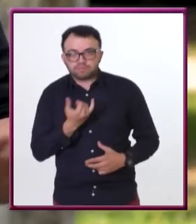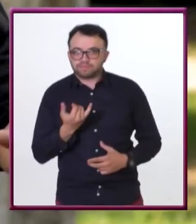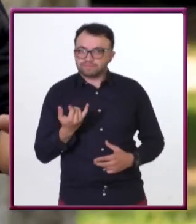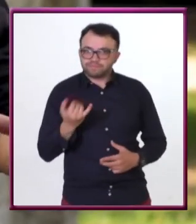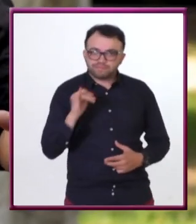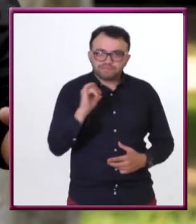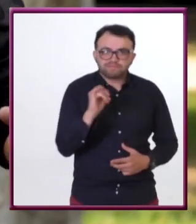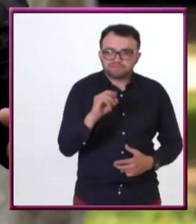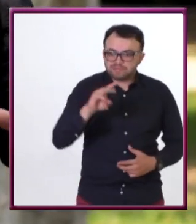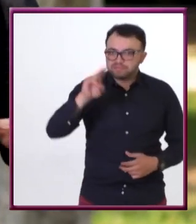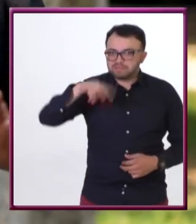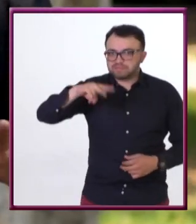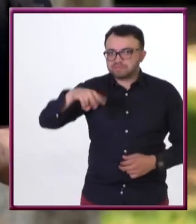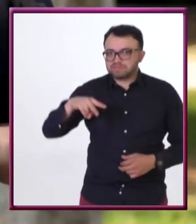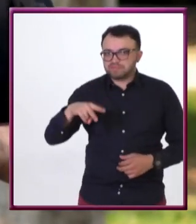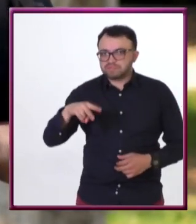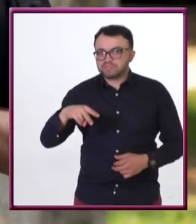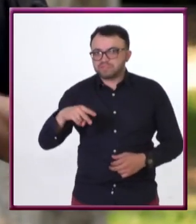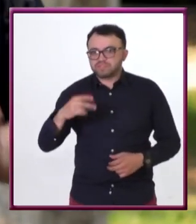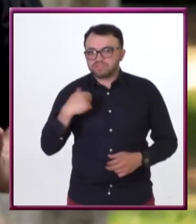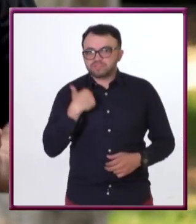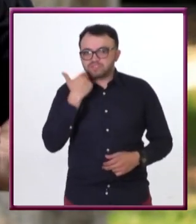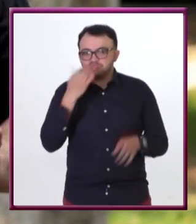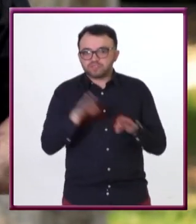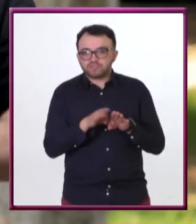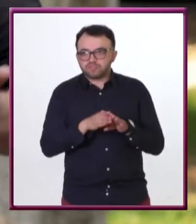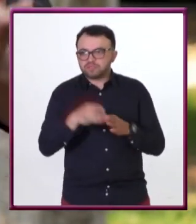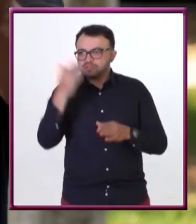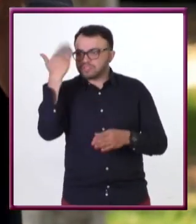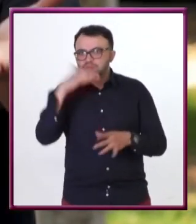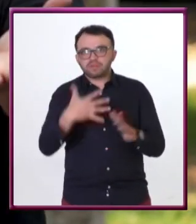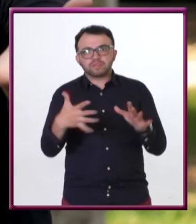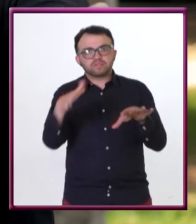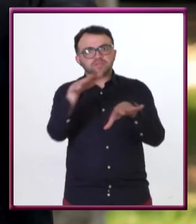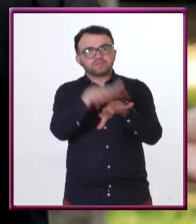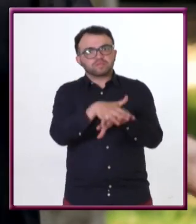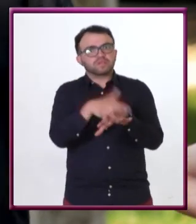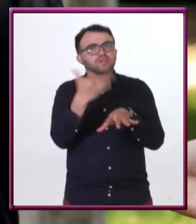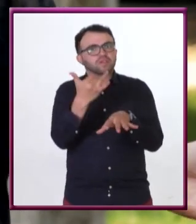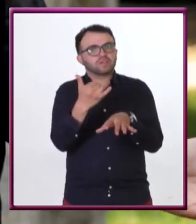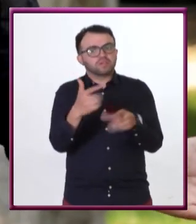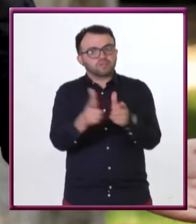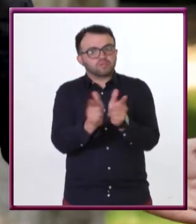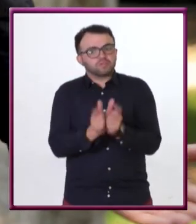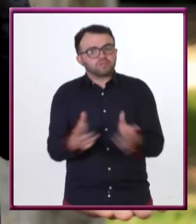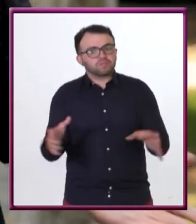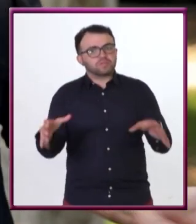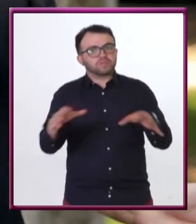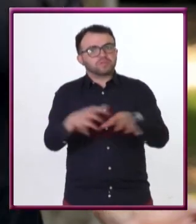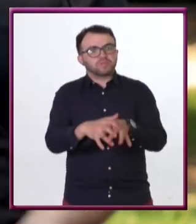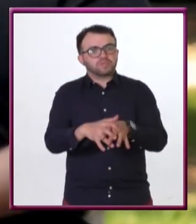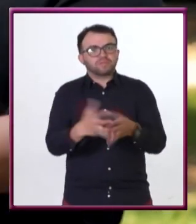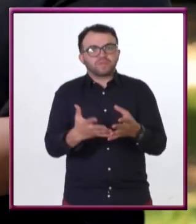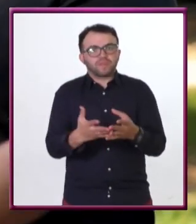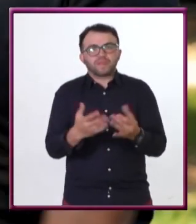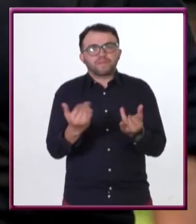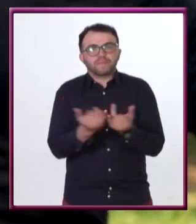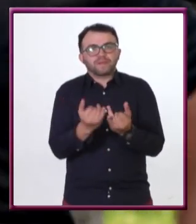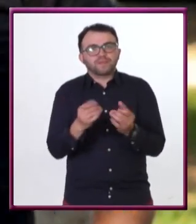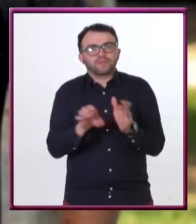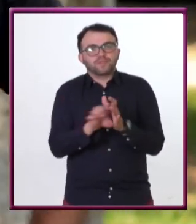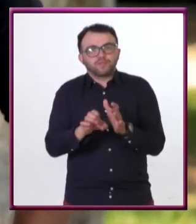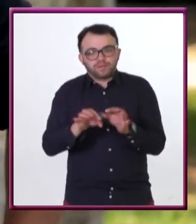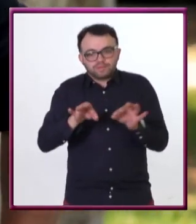estuvo padre hacer conciencia a favor de la inclusión y el ser colectivo. Y estuvo padre porque el conocimiento es pasión, como el ajedrez y las